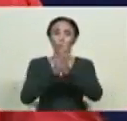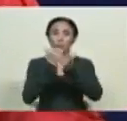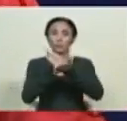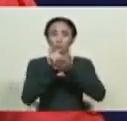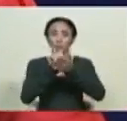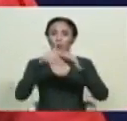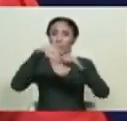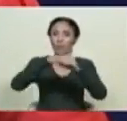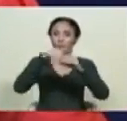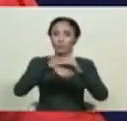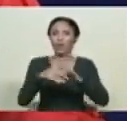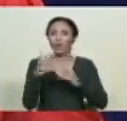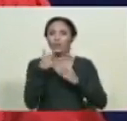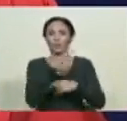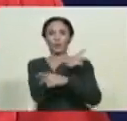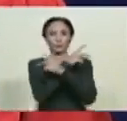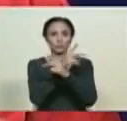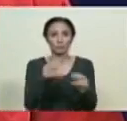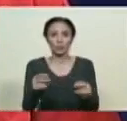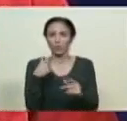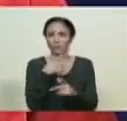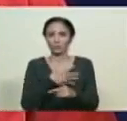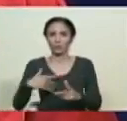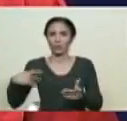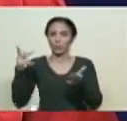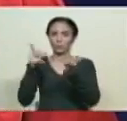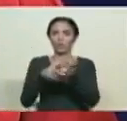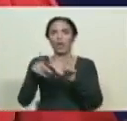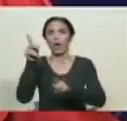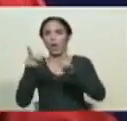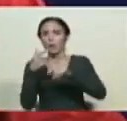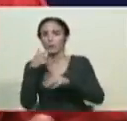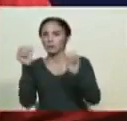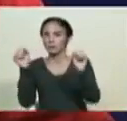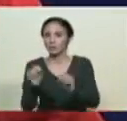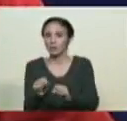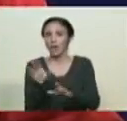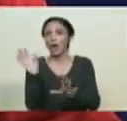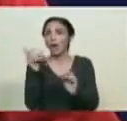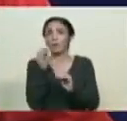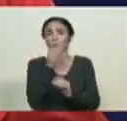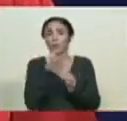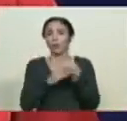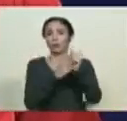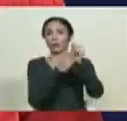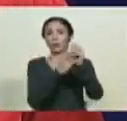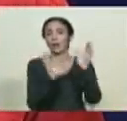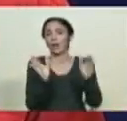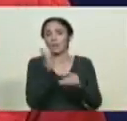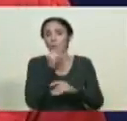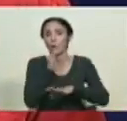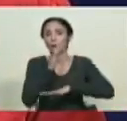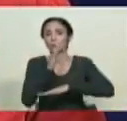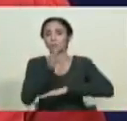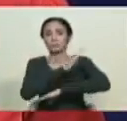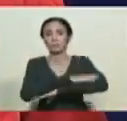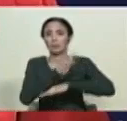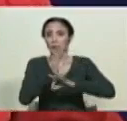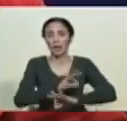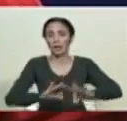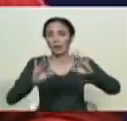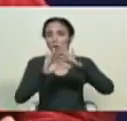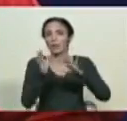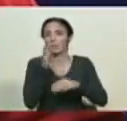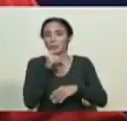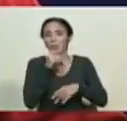Pidiendo elecciones y no, dijeron algunos que no iban a participar, otros que sí. Total, es que como no hay liderazgo, nadie hace caso.